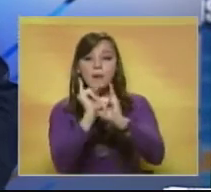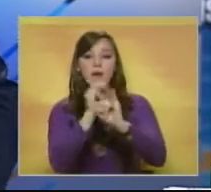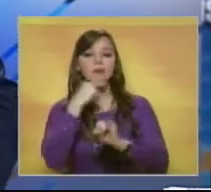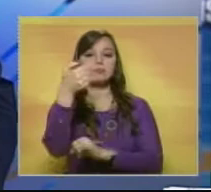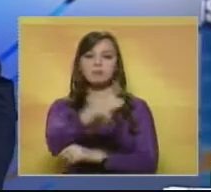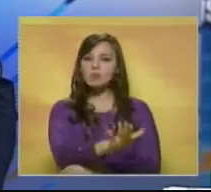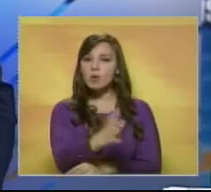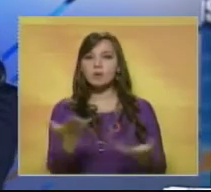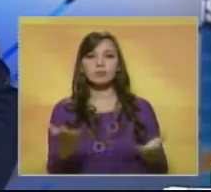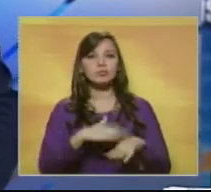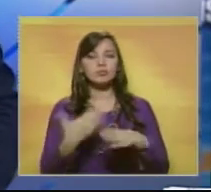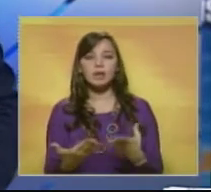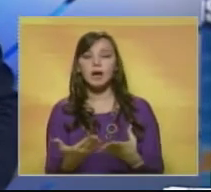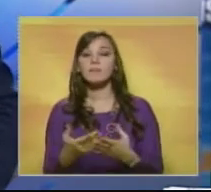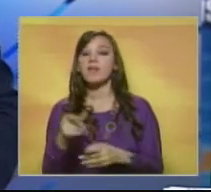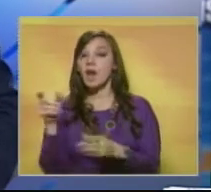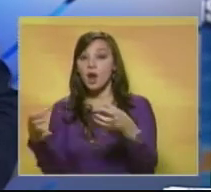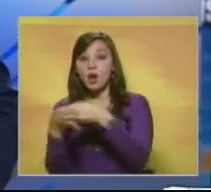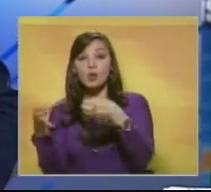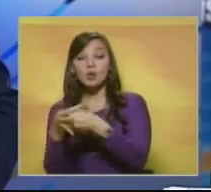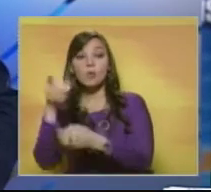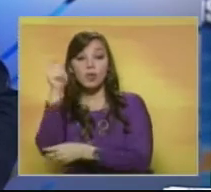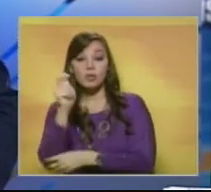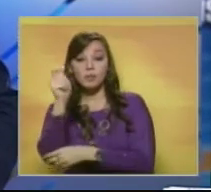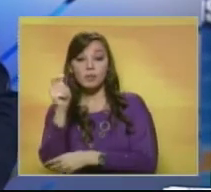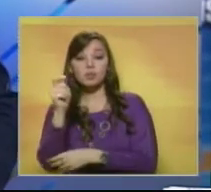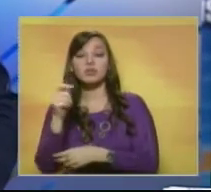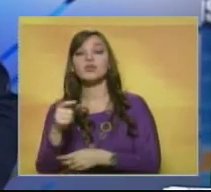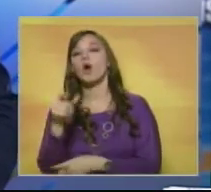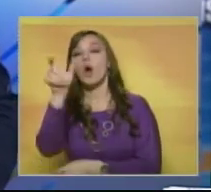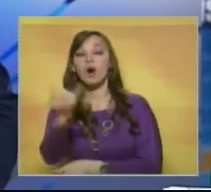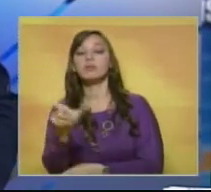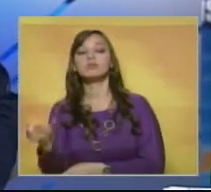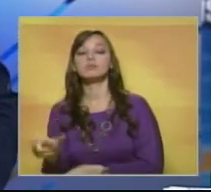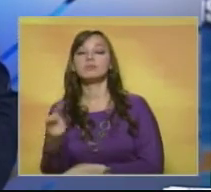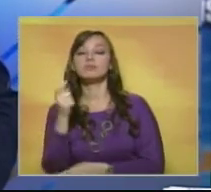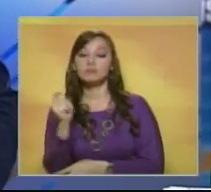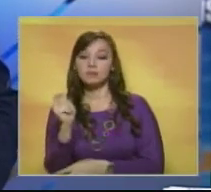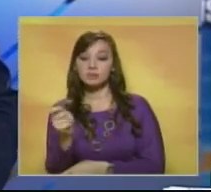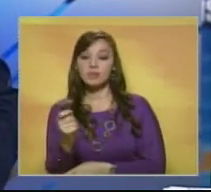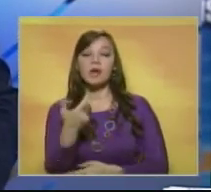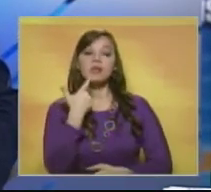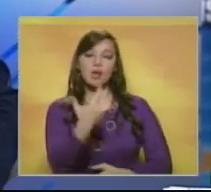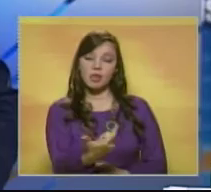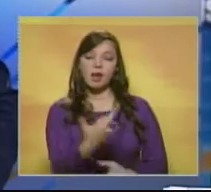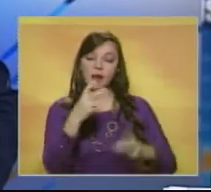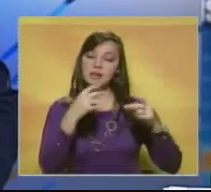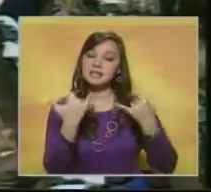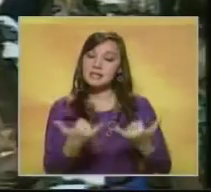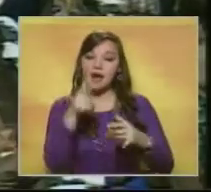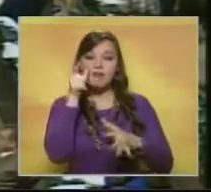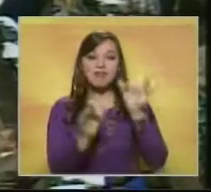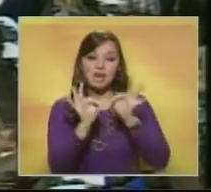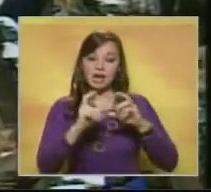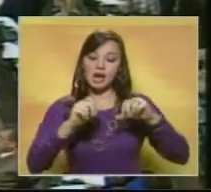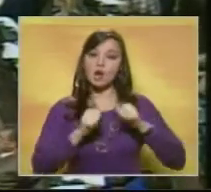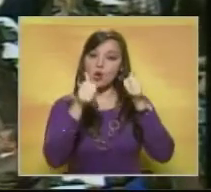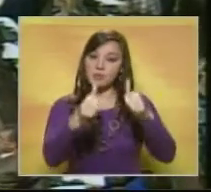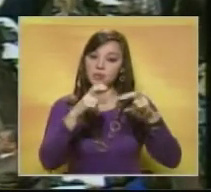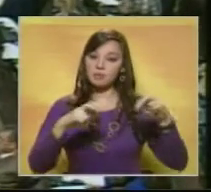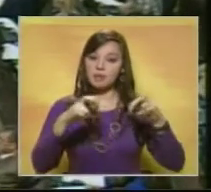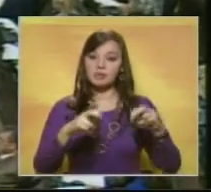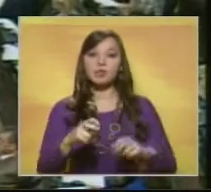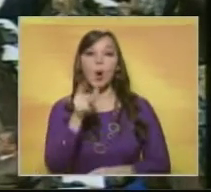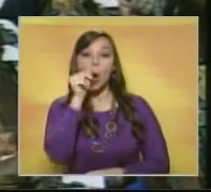realizada por el diputado de oposición Marcos Figueroa. La Fiscalía ya inició las averiguaciones del caso. Estamos